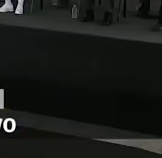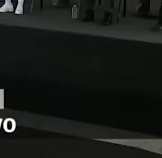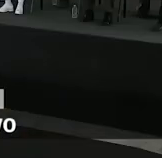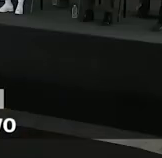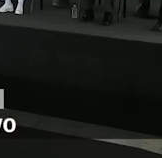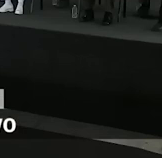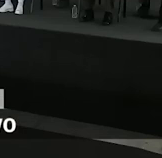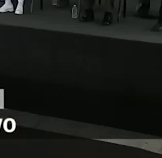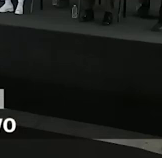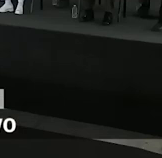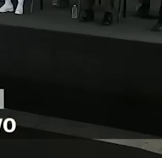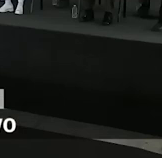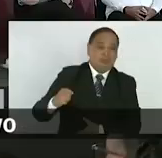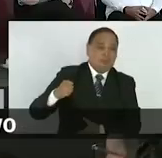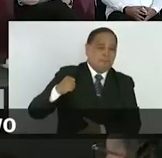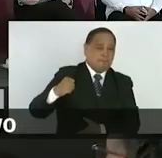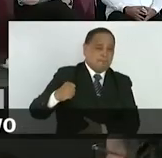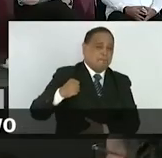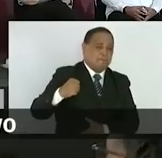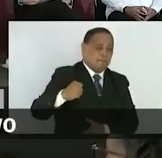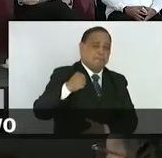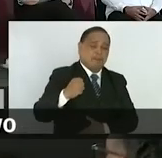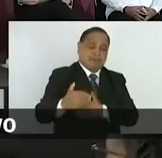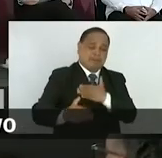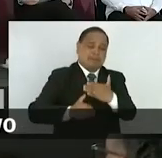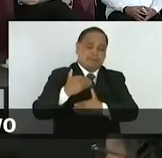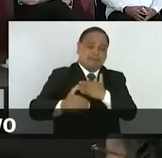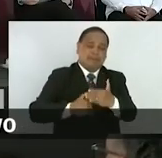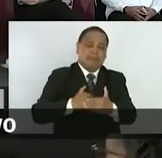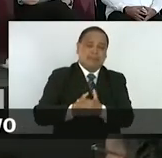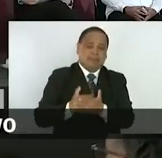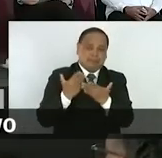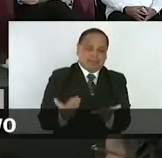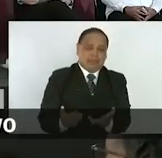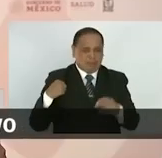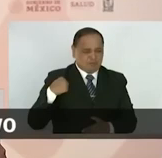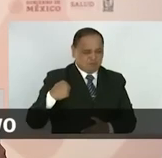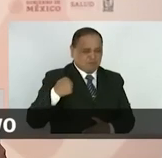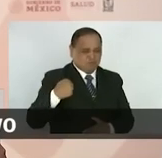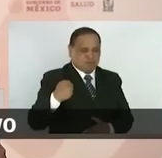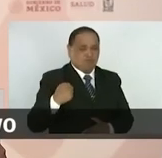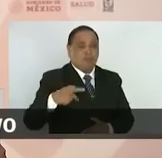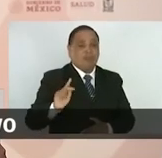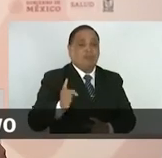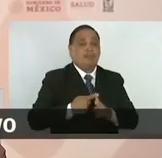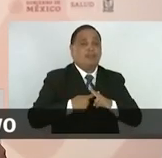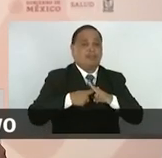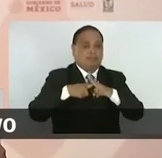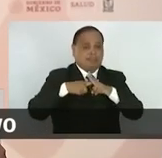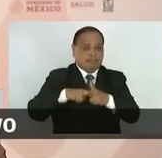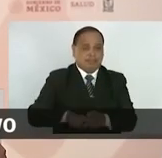que está haciendo en México a nivel de políticas internas, francamente no tengo ni idea, o sea, no